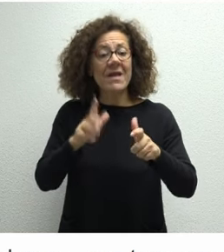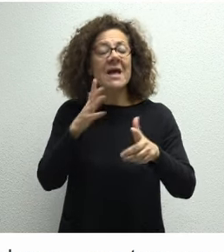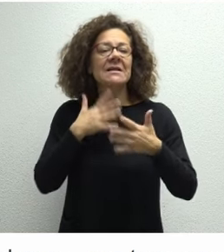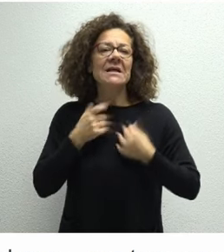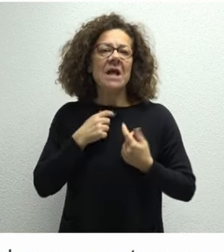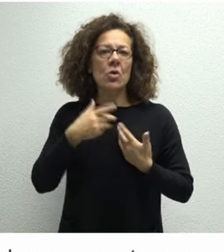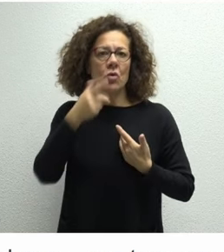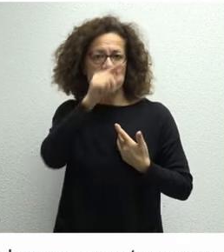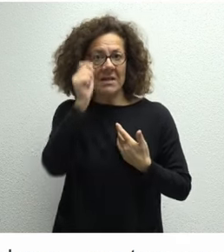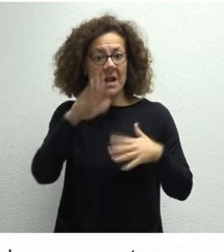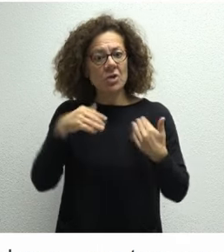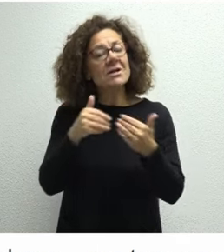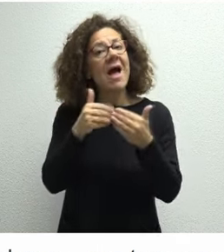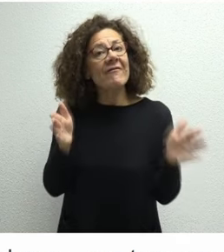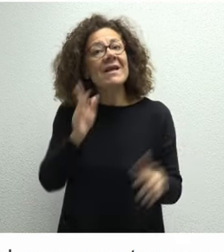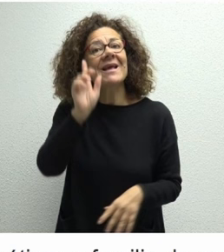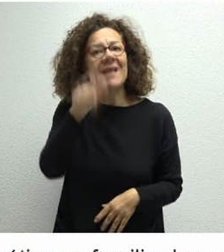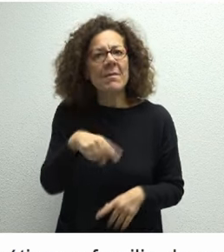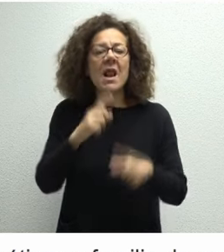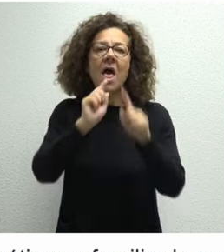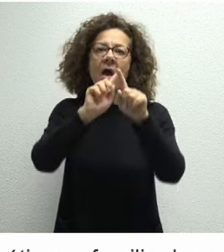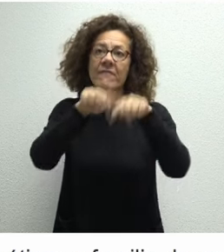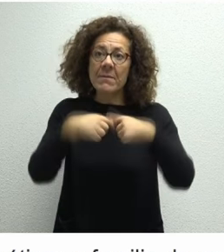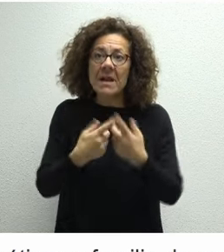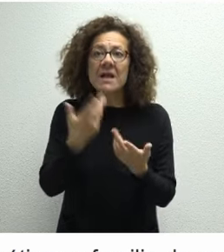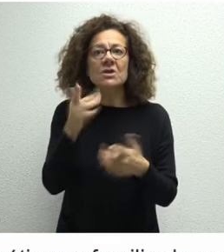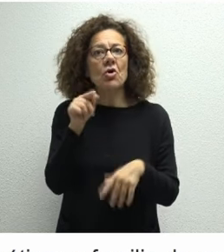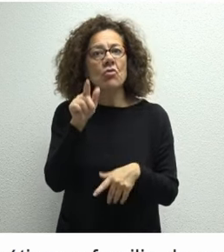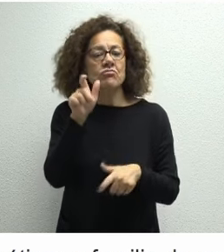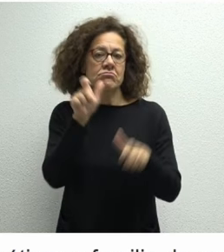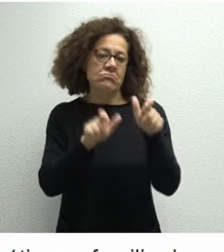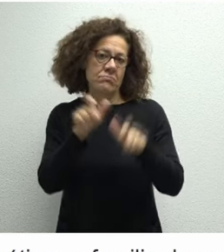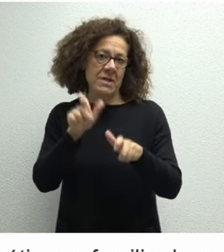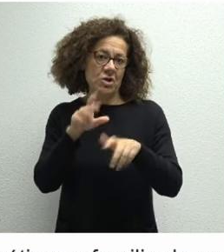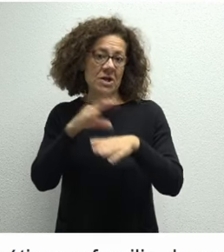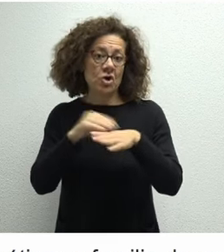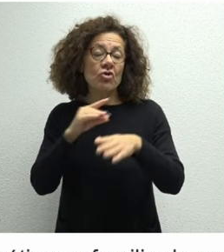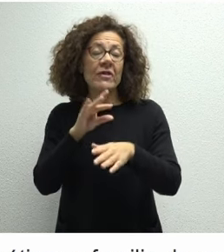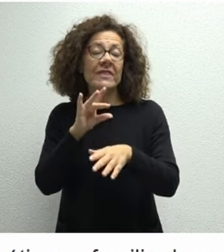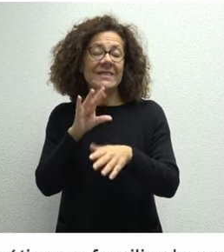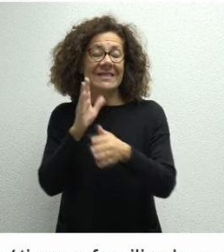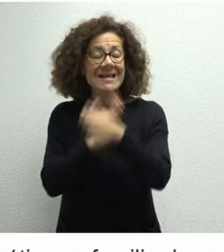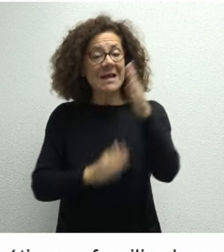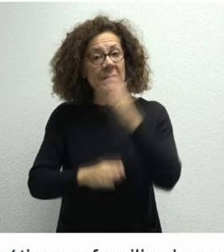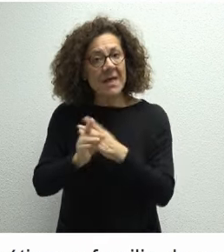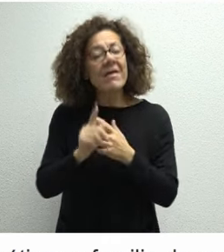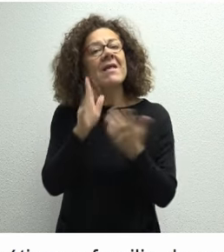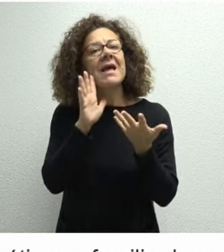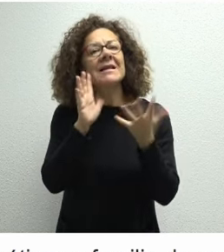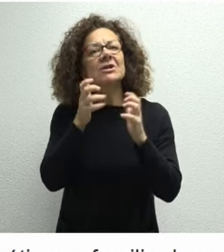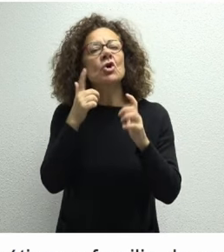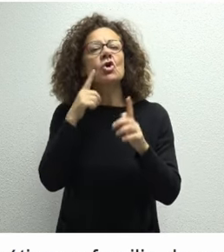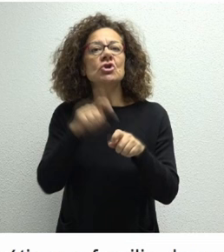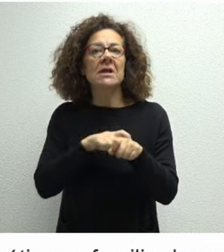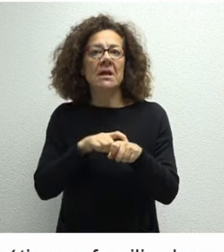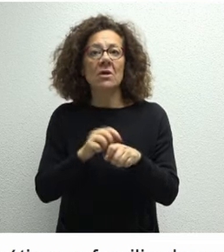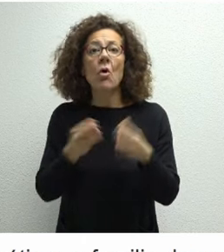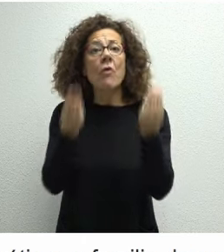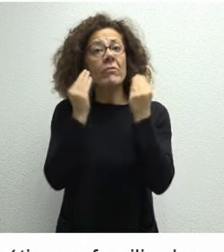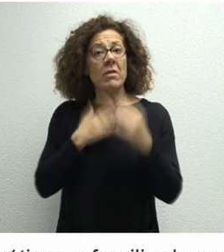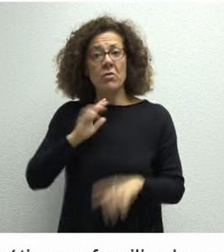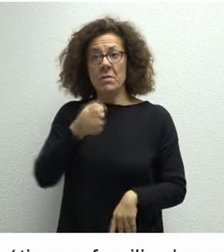tanto está abierta también a familiares con pacientes con discapacidad y trastorn psiquiátrico formación pues primero la